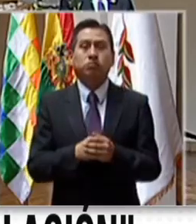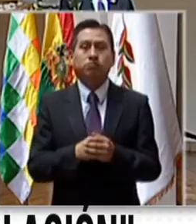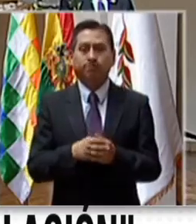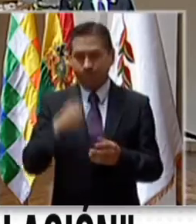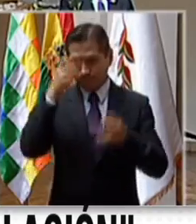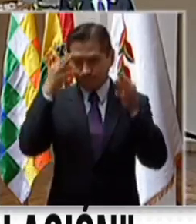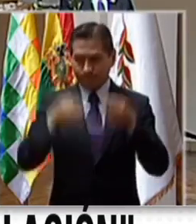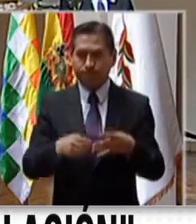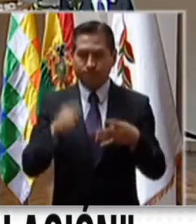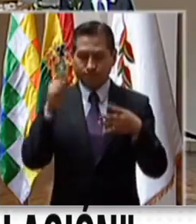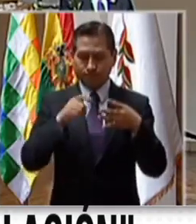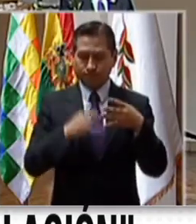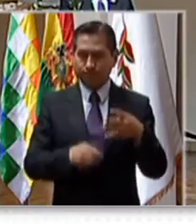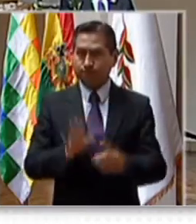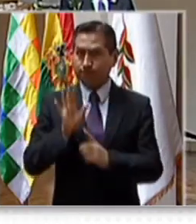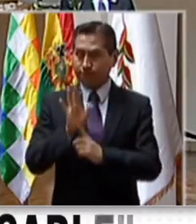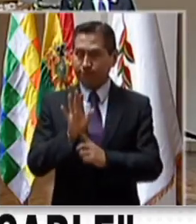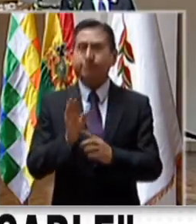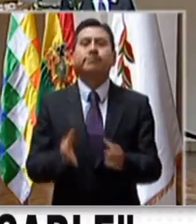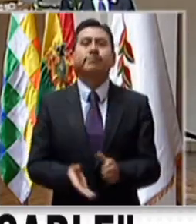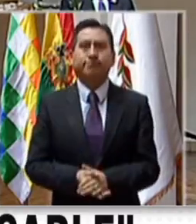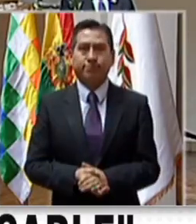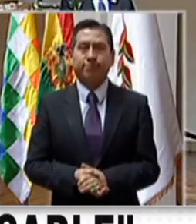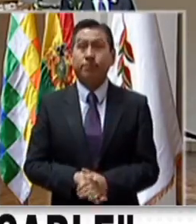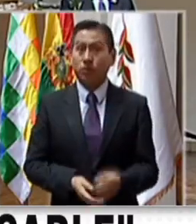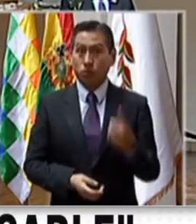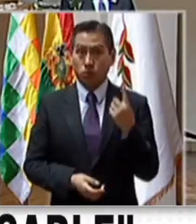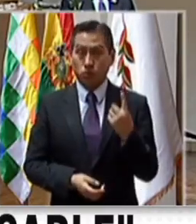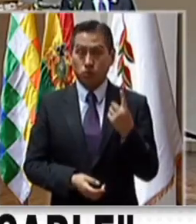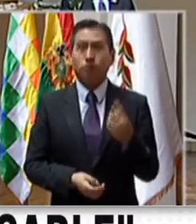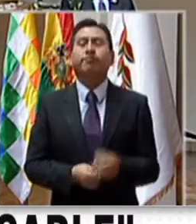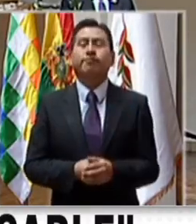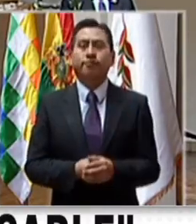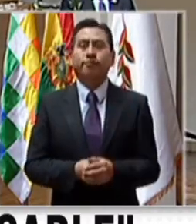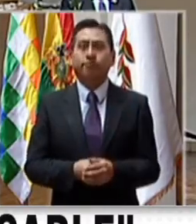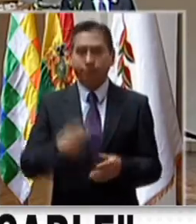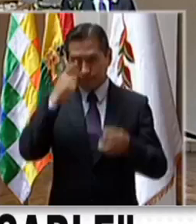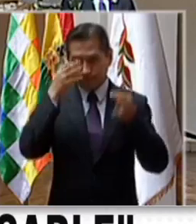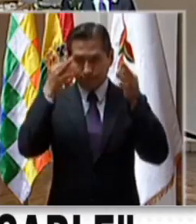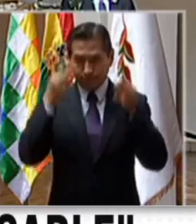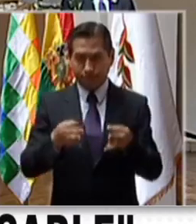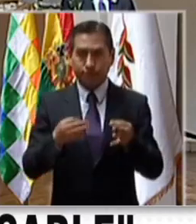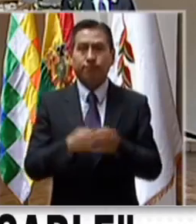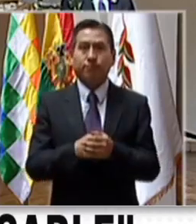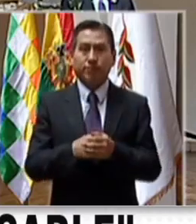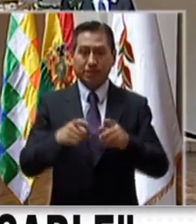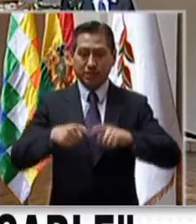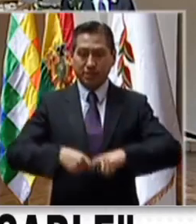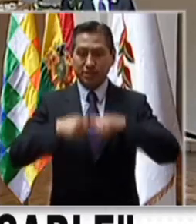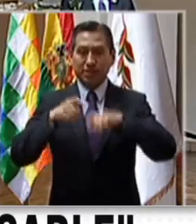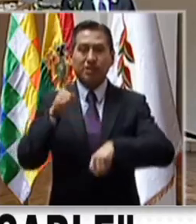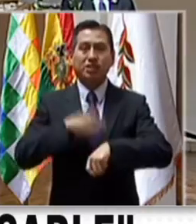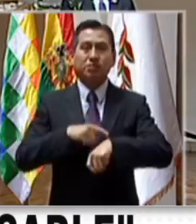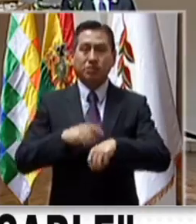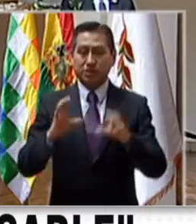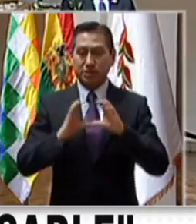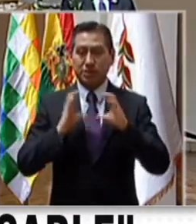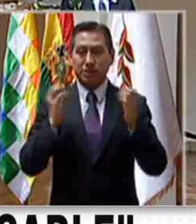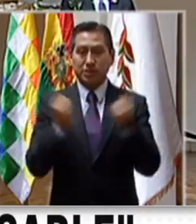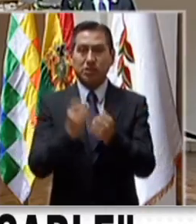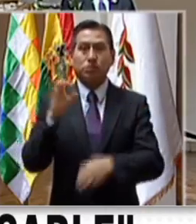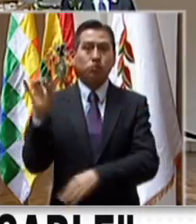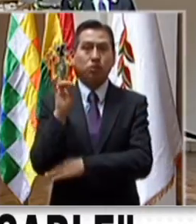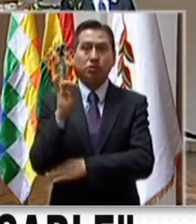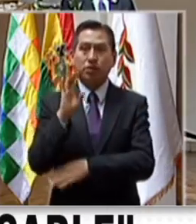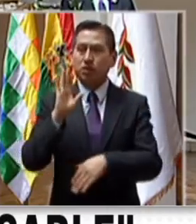siguientes determinaciones. 1. Se ha decidido la suspensión temporal de las clases en todo el